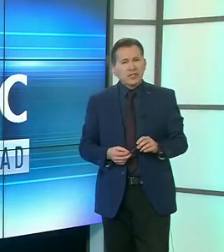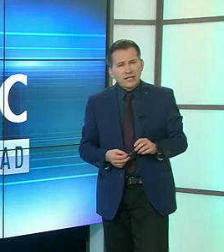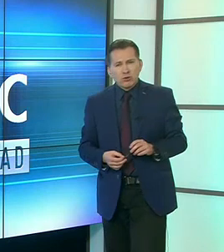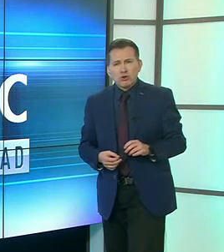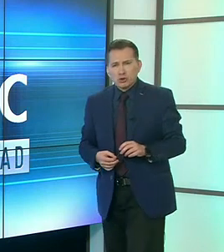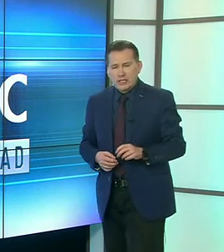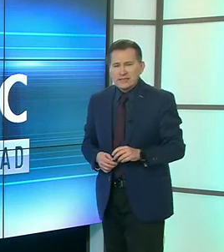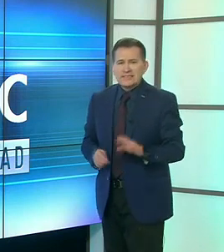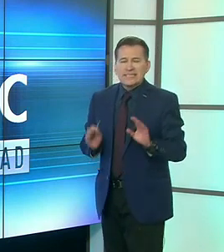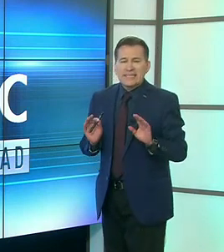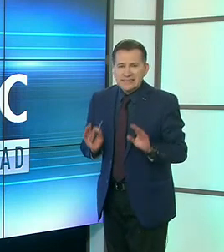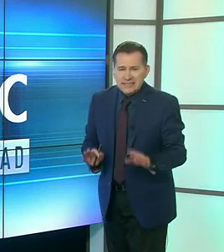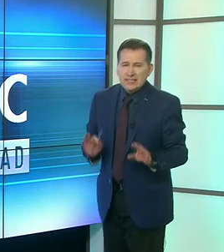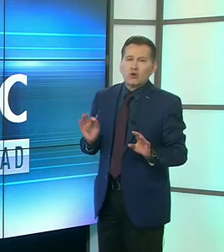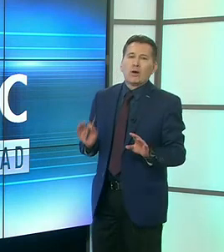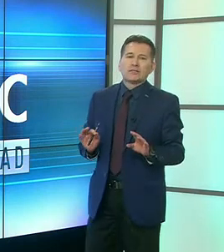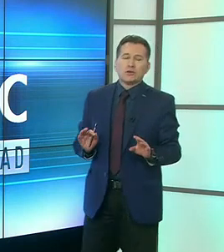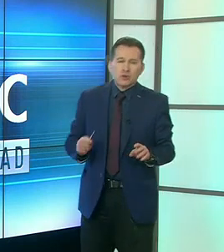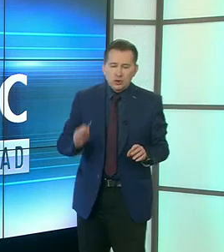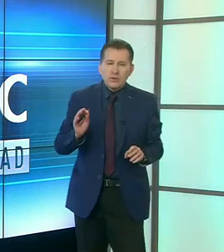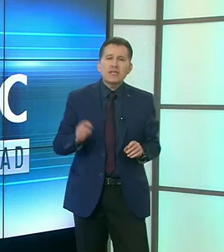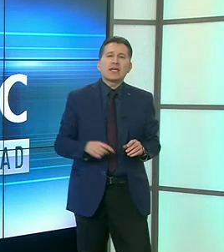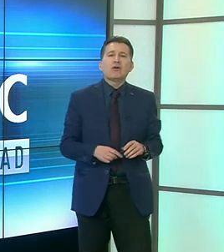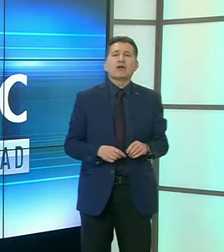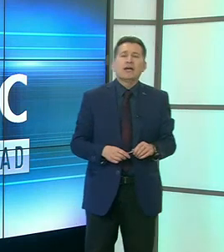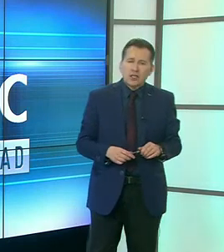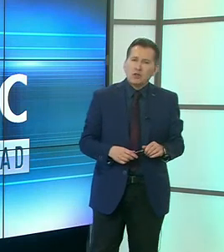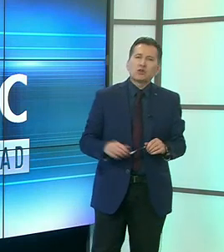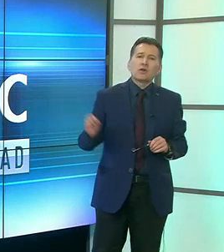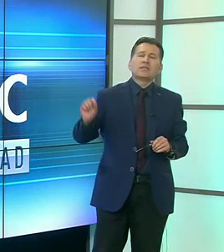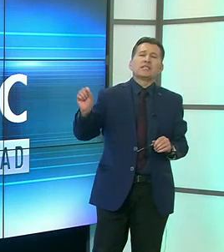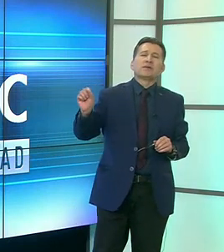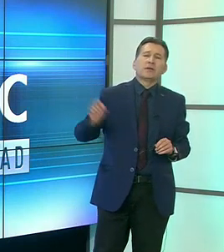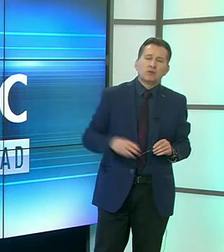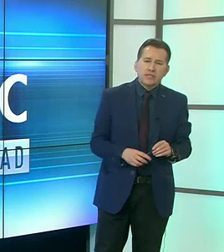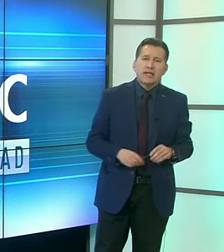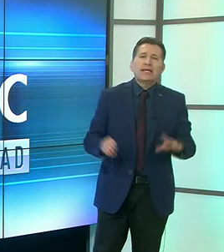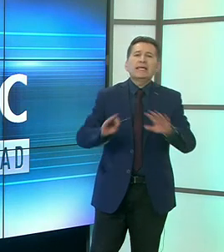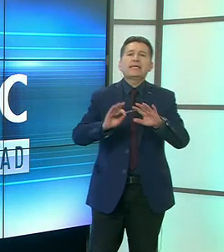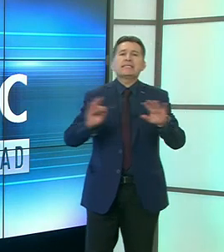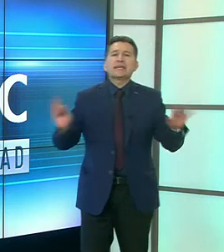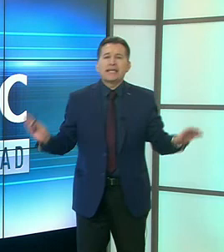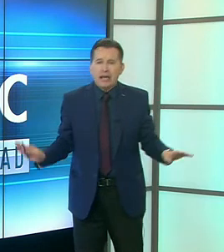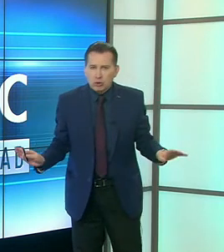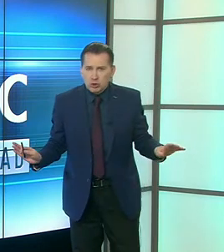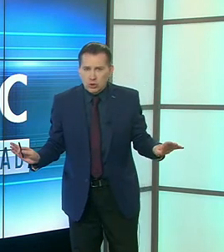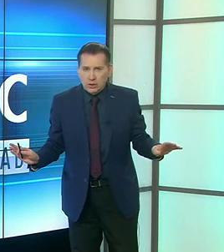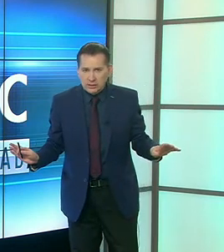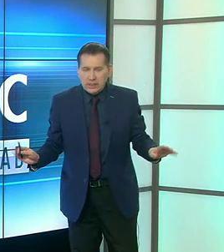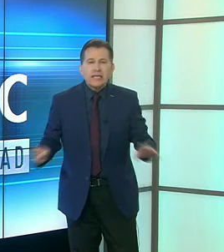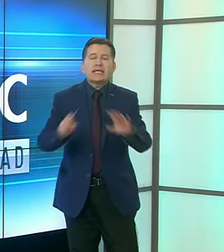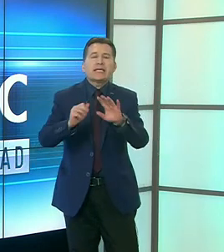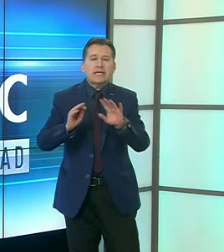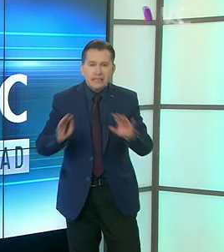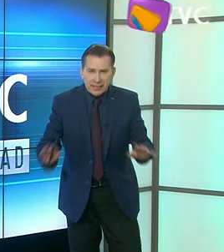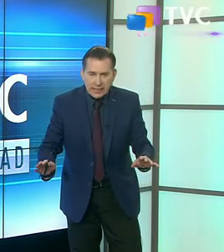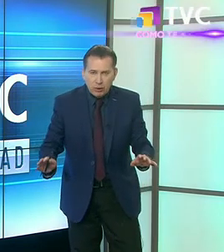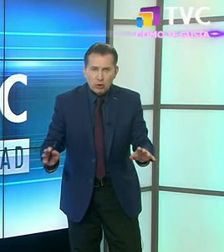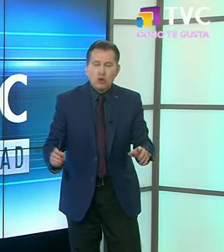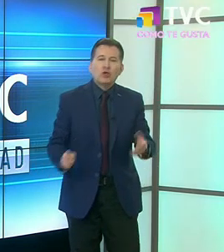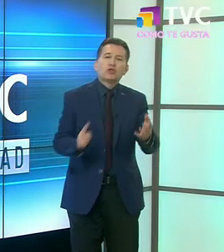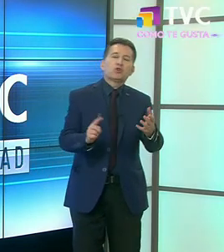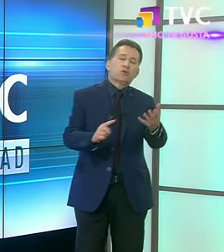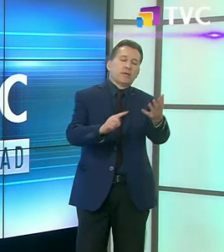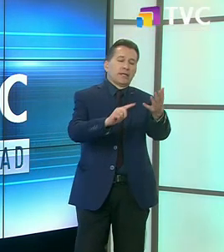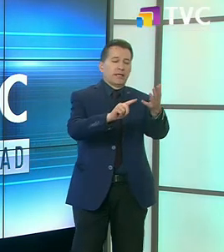No serán rudos, ¿ah? 3 y 4. No se olviden que ahora no solamente les van a multar, le quitan el auto, así, le quitan el